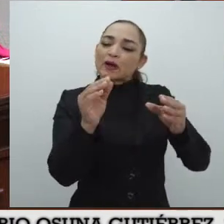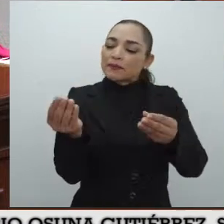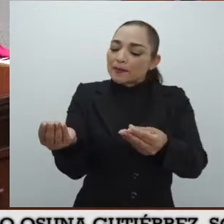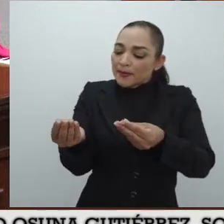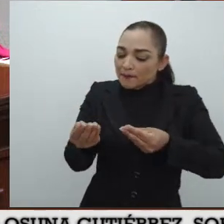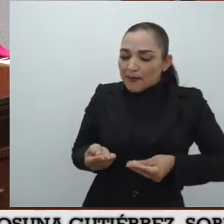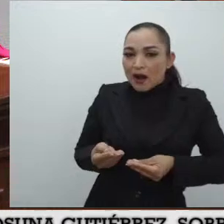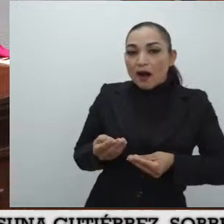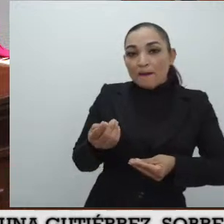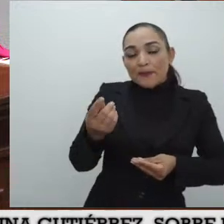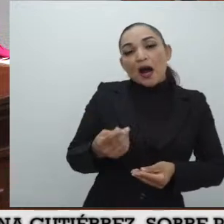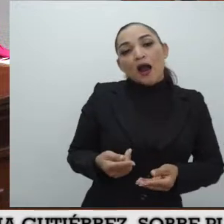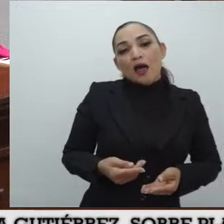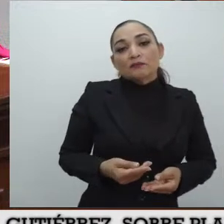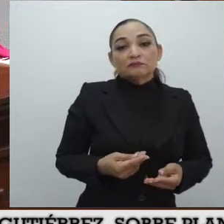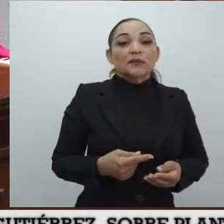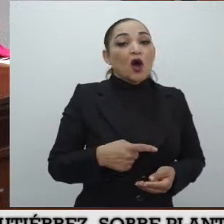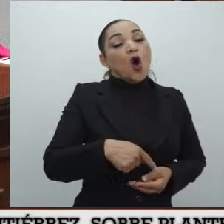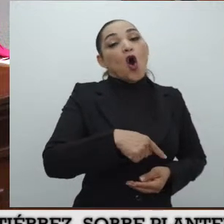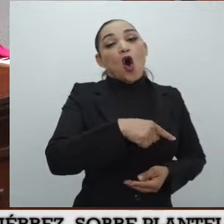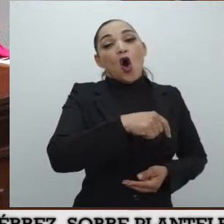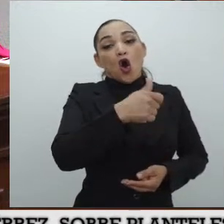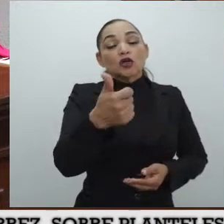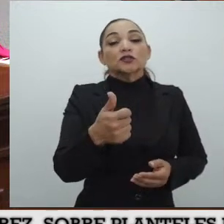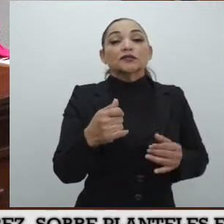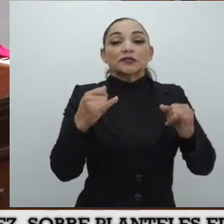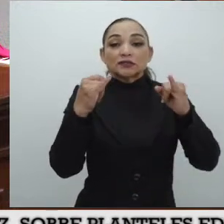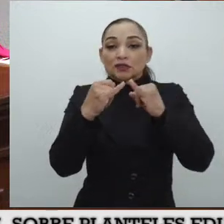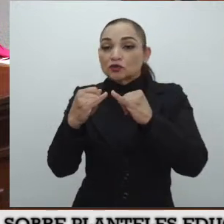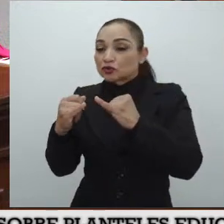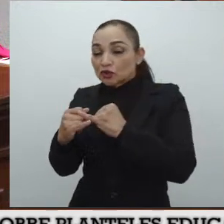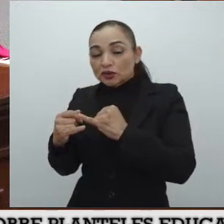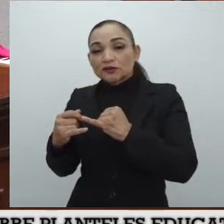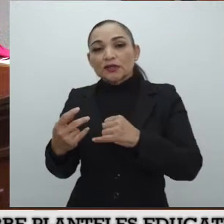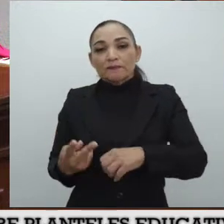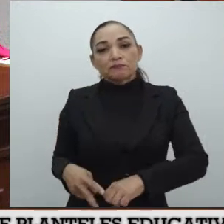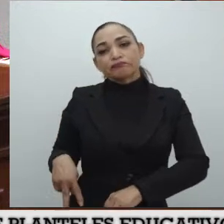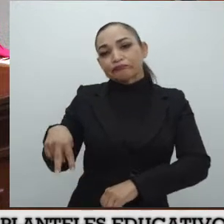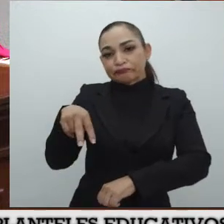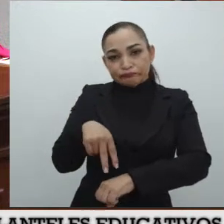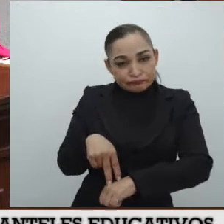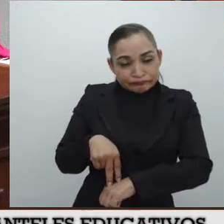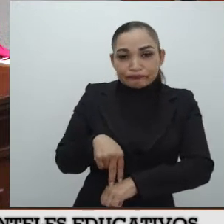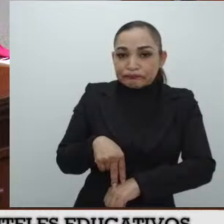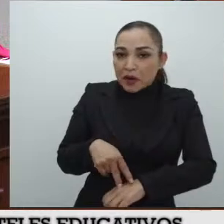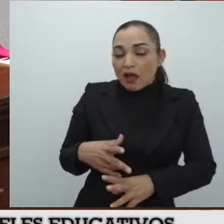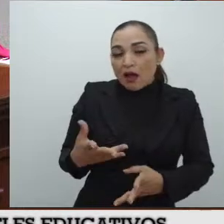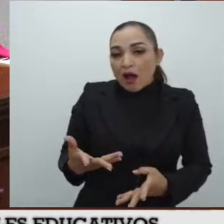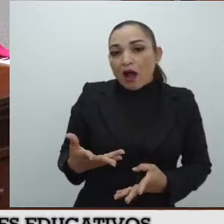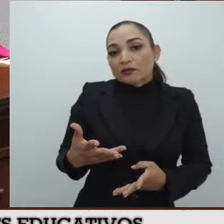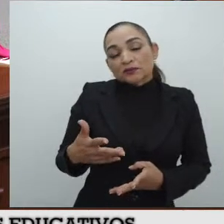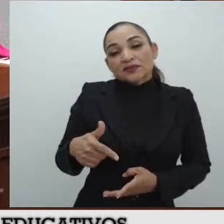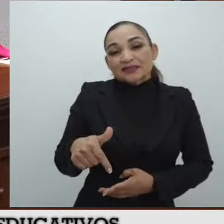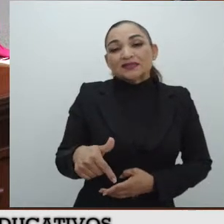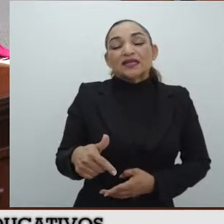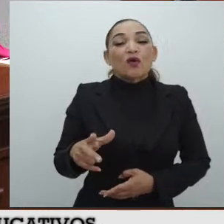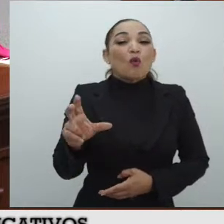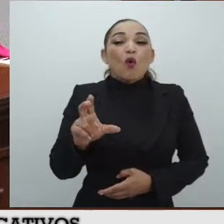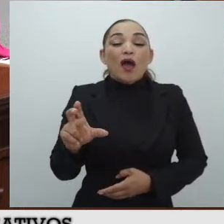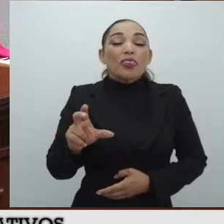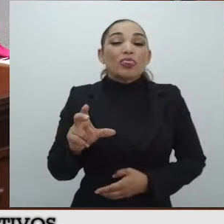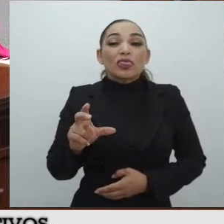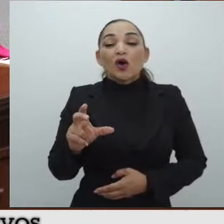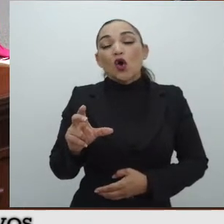los casos a las instancias, ¿no? Y que la tribuna sea el último recurso cuando no las autoridades no cumplan